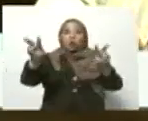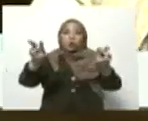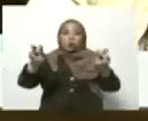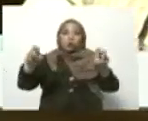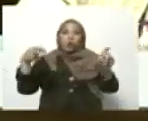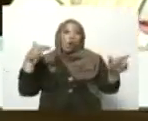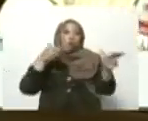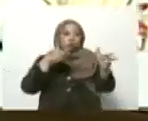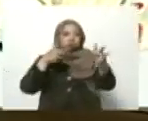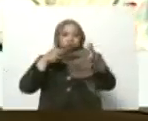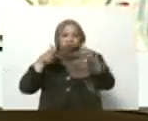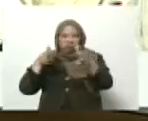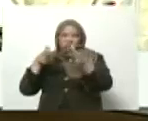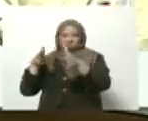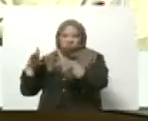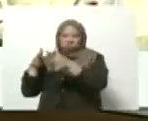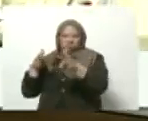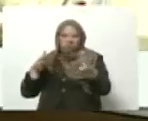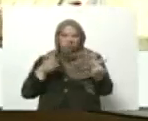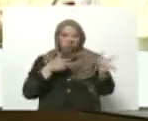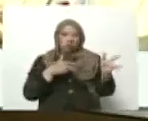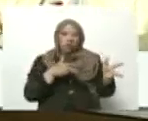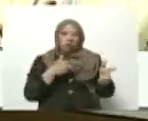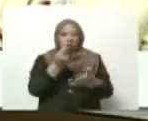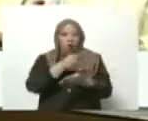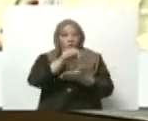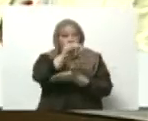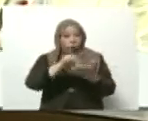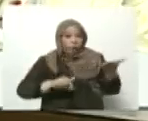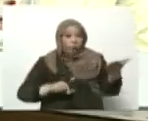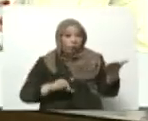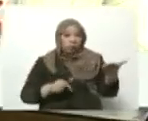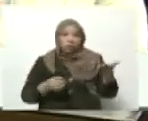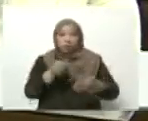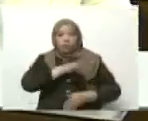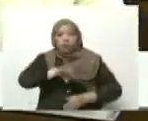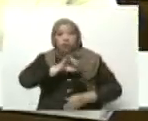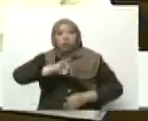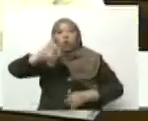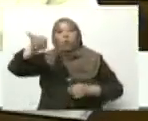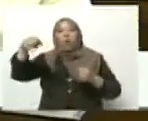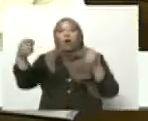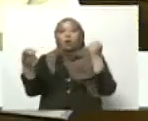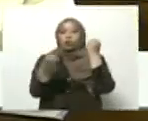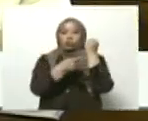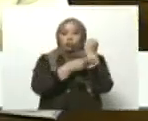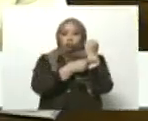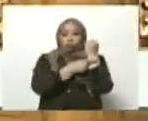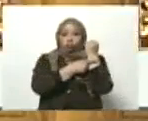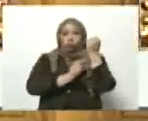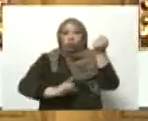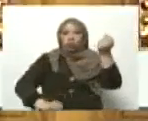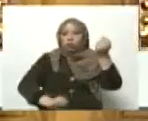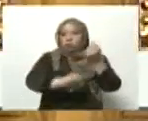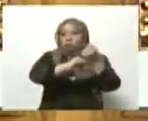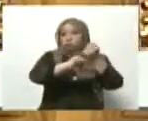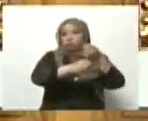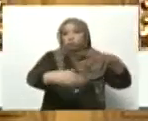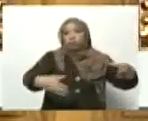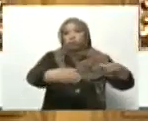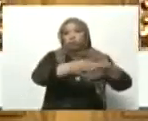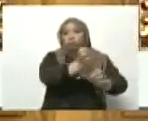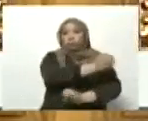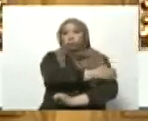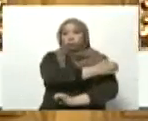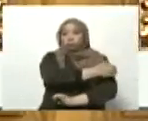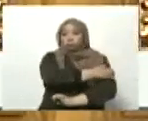fuerza. Un asesinato en masa que se contrató y fue firmado por el señor Guaidó y sus adeláteres, sus secuaces. Y el